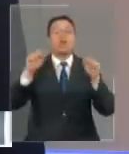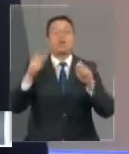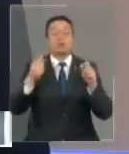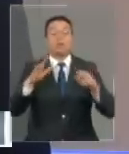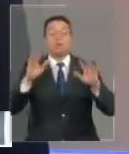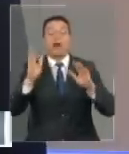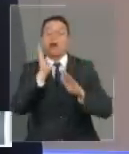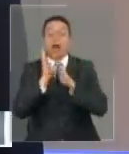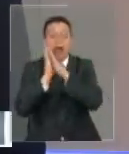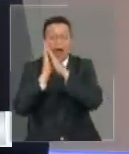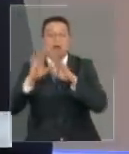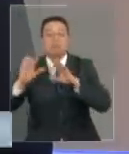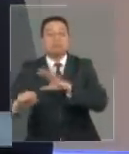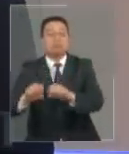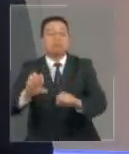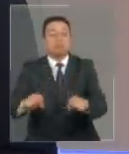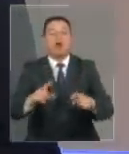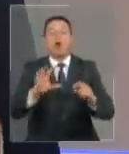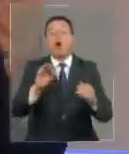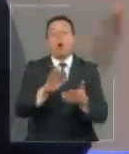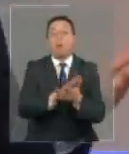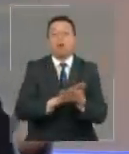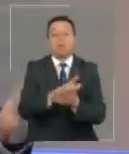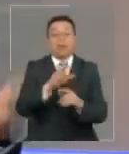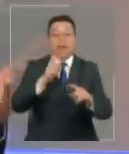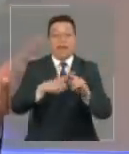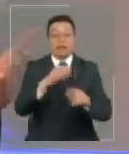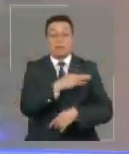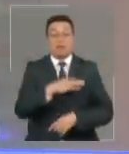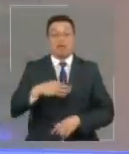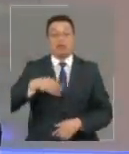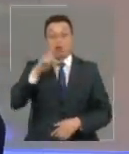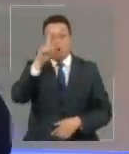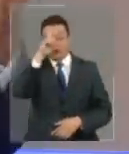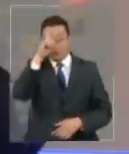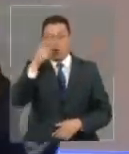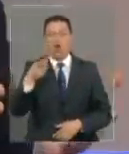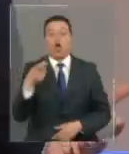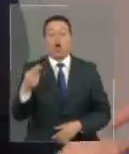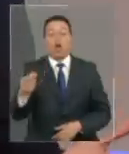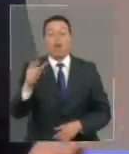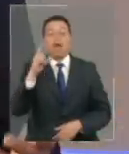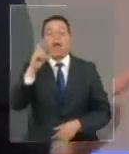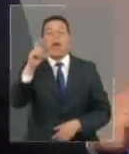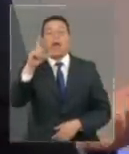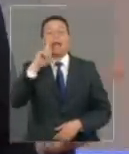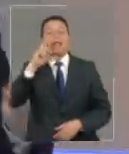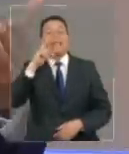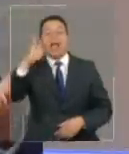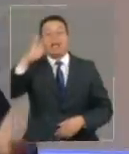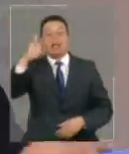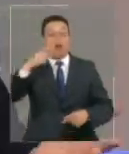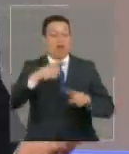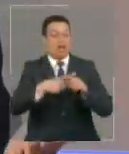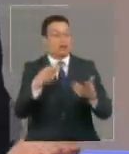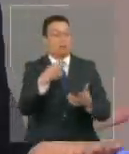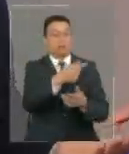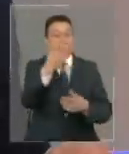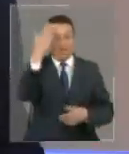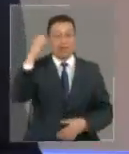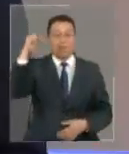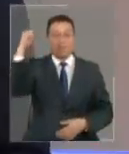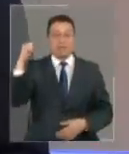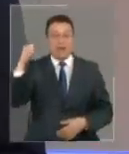con las camas y se queden como por ejemplo el exministro de Salud, que le compraba camas a la clínica de la cual él había sido director en tiempo de